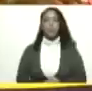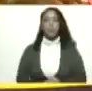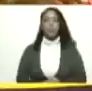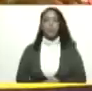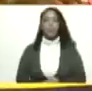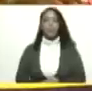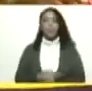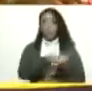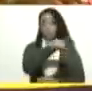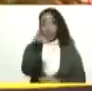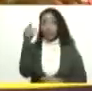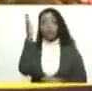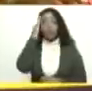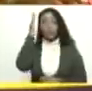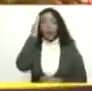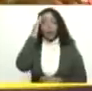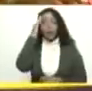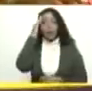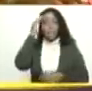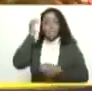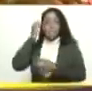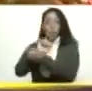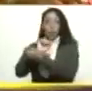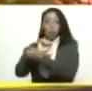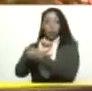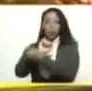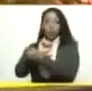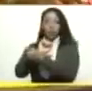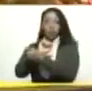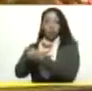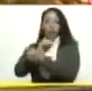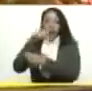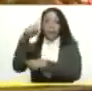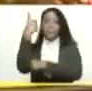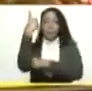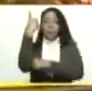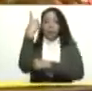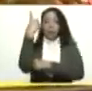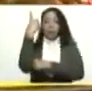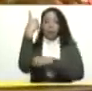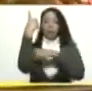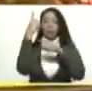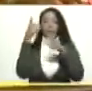Como ustedes saben, bueno, se ha capturado en esta primera etapa